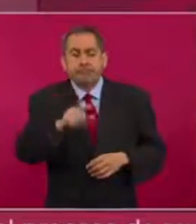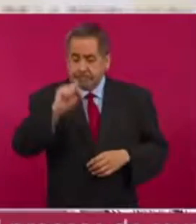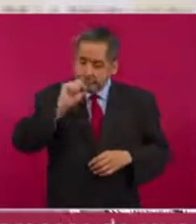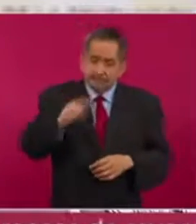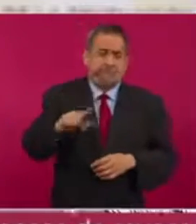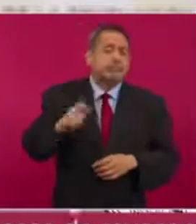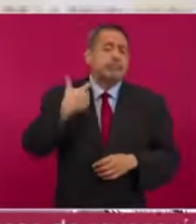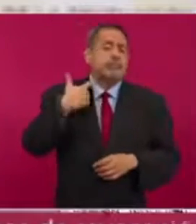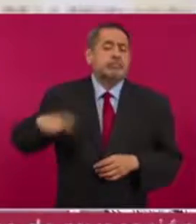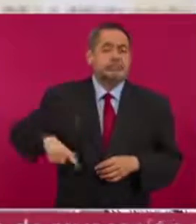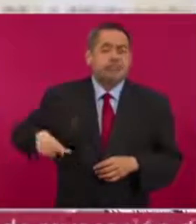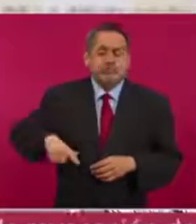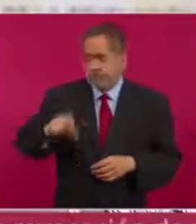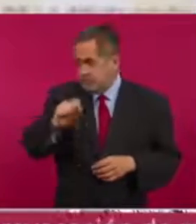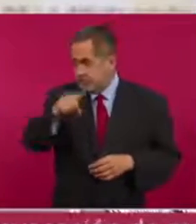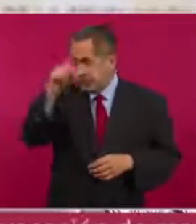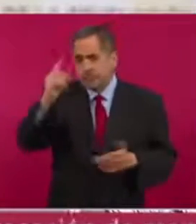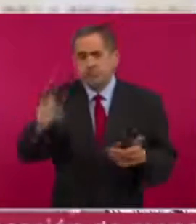Yo recuerdo que